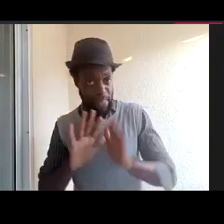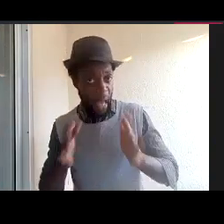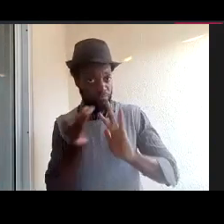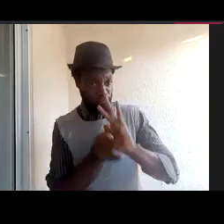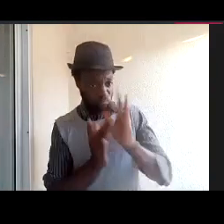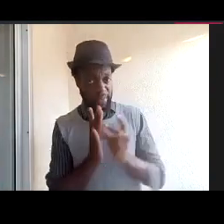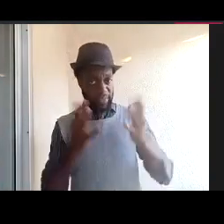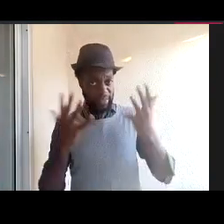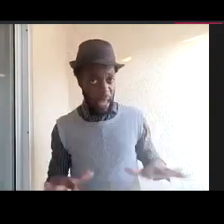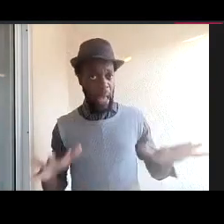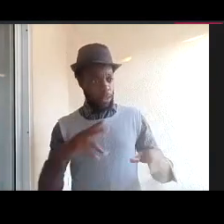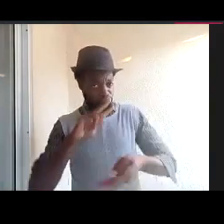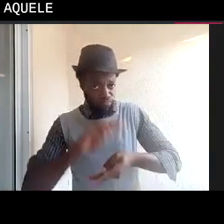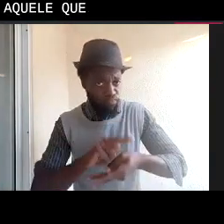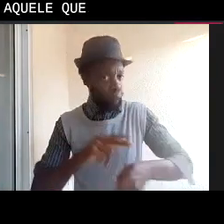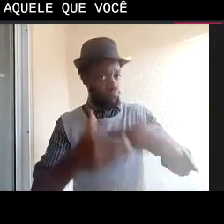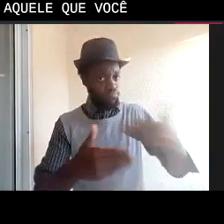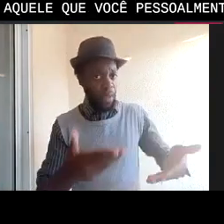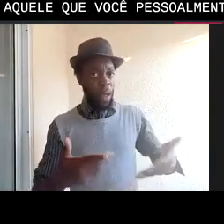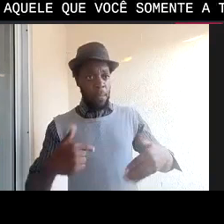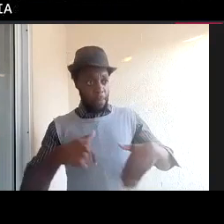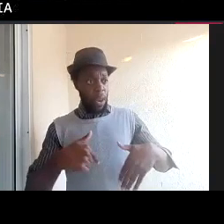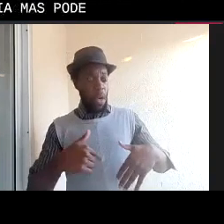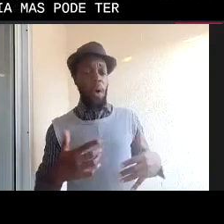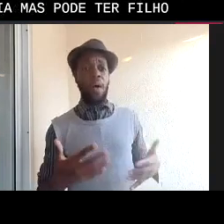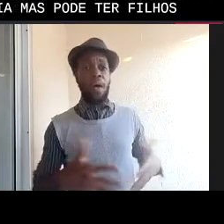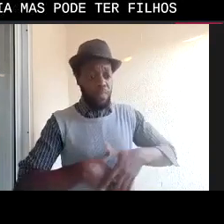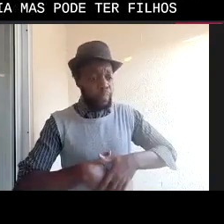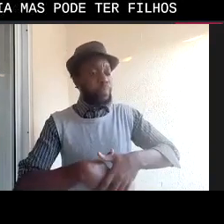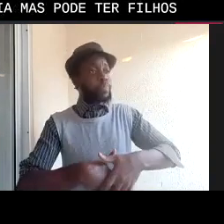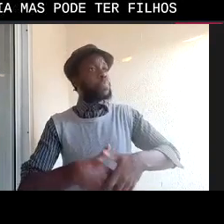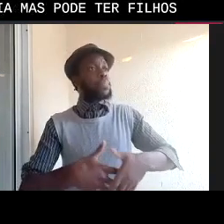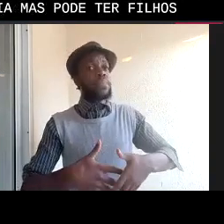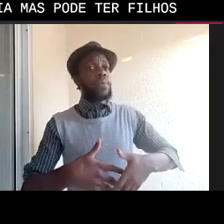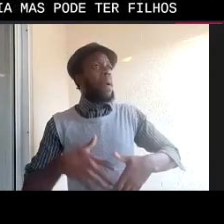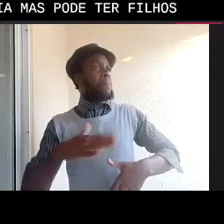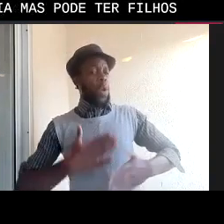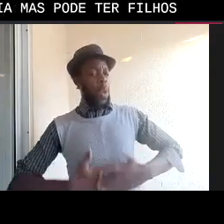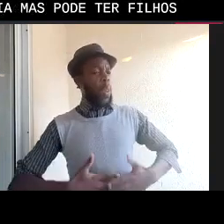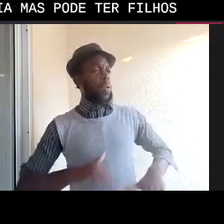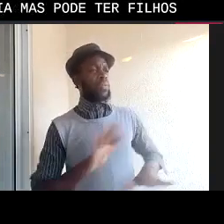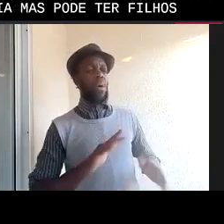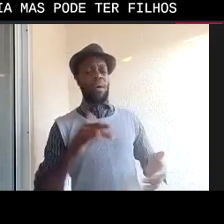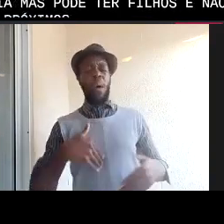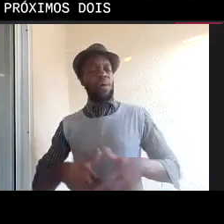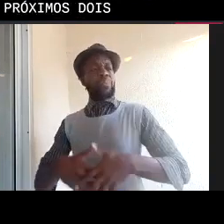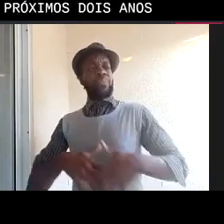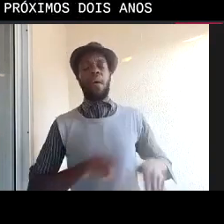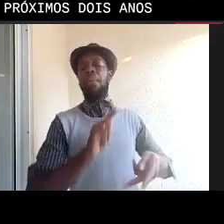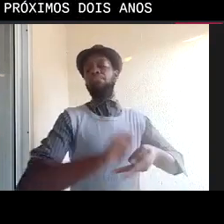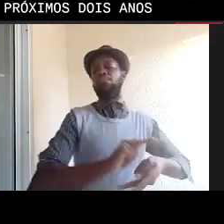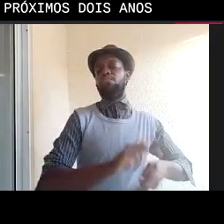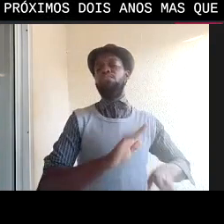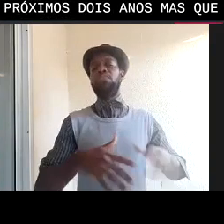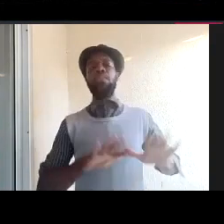son sexualmente activas pueden tener hijos y no desean embarazarse en los próximos 2 años, pero que no están usando